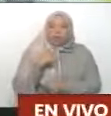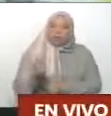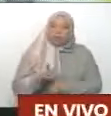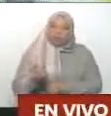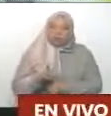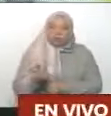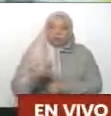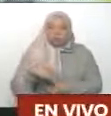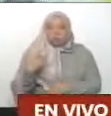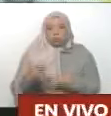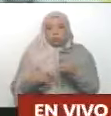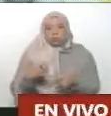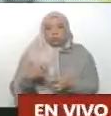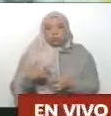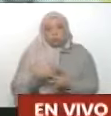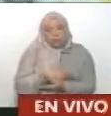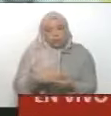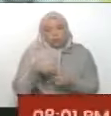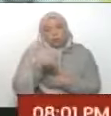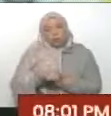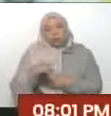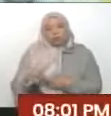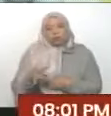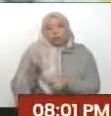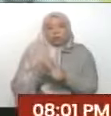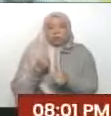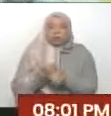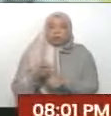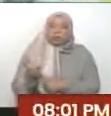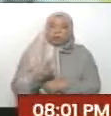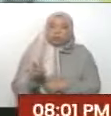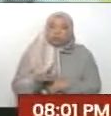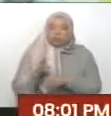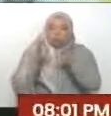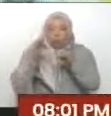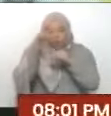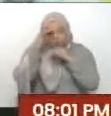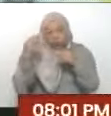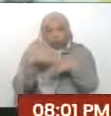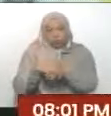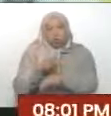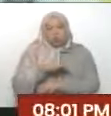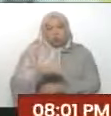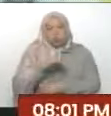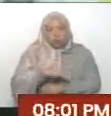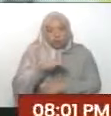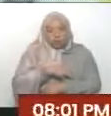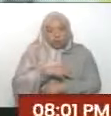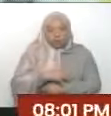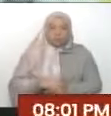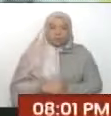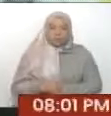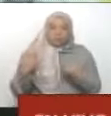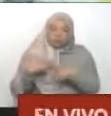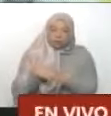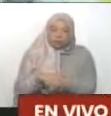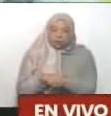le puede dar a sus migrantes cuando regresen. Una atención socioeconómica